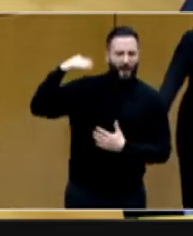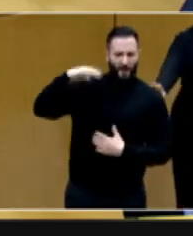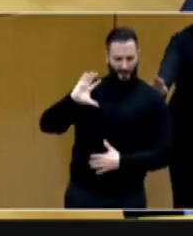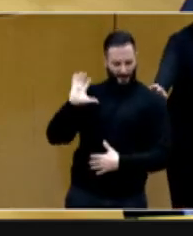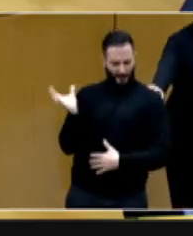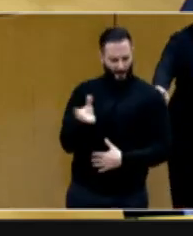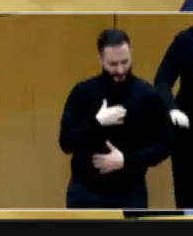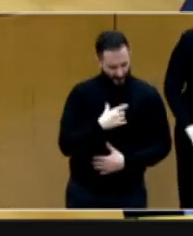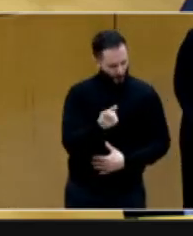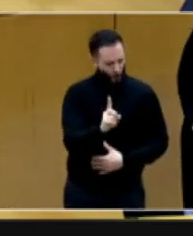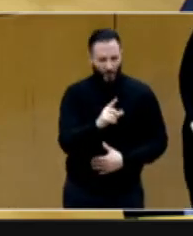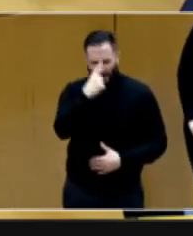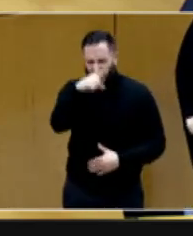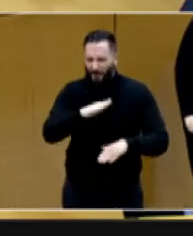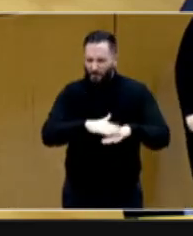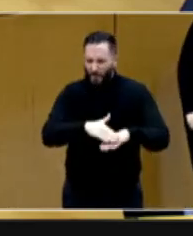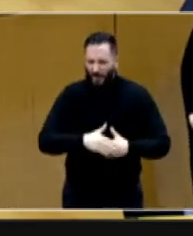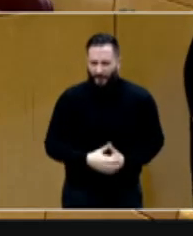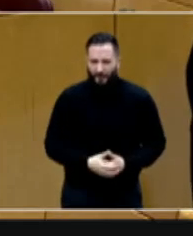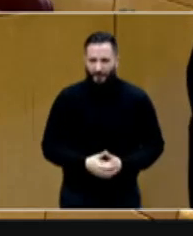sabes por qué